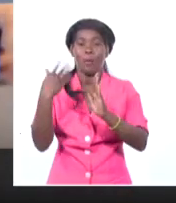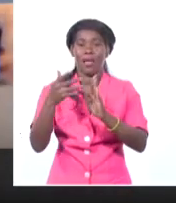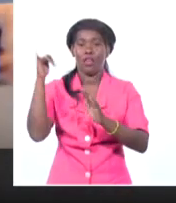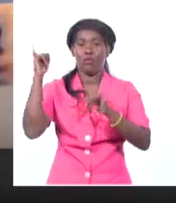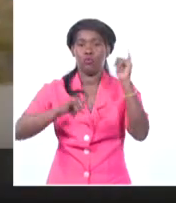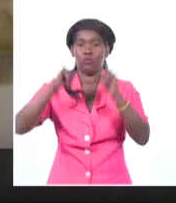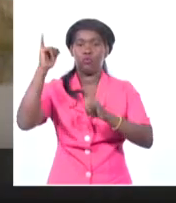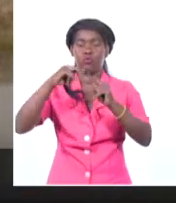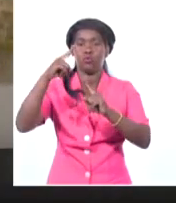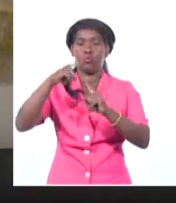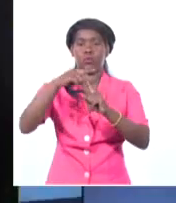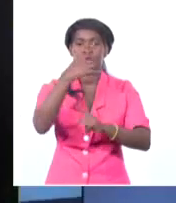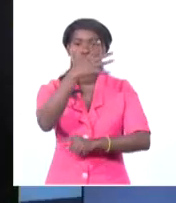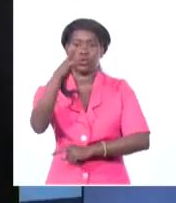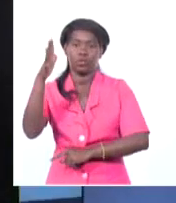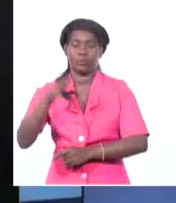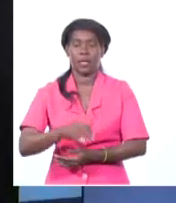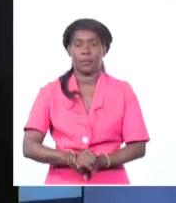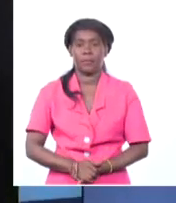esta región.